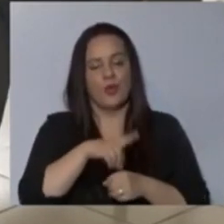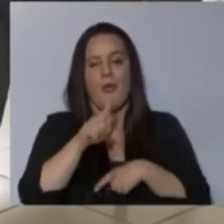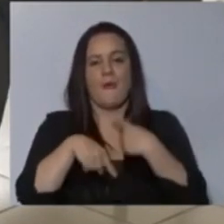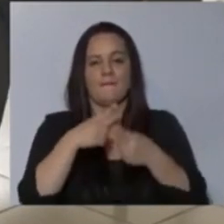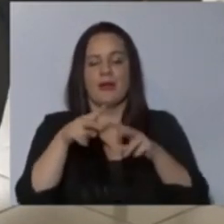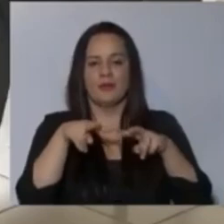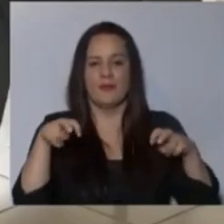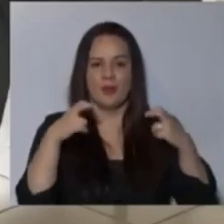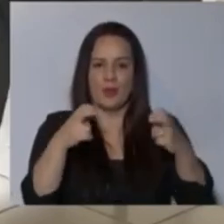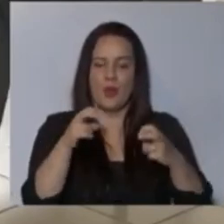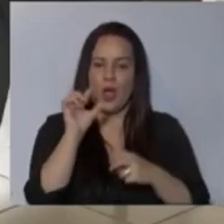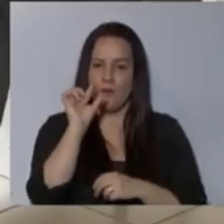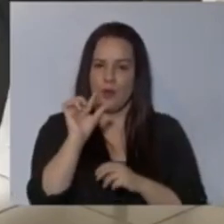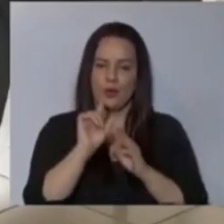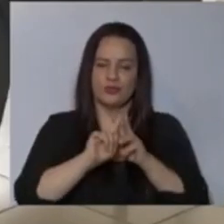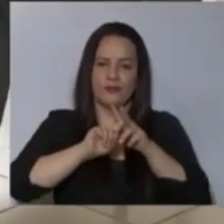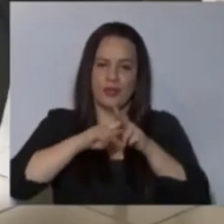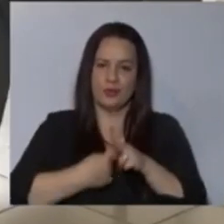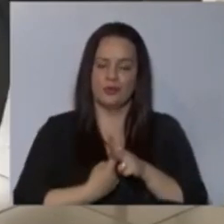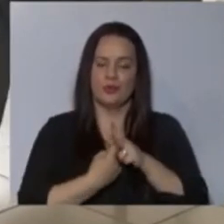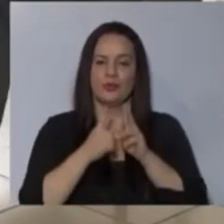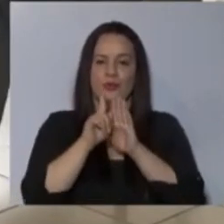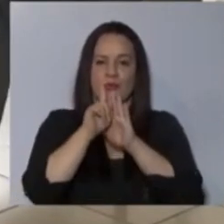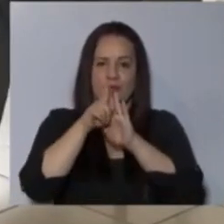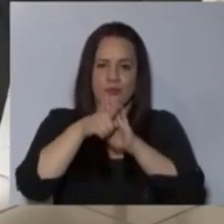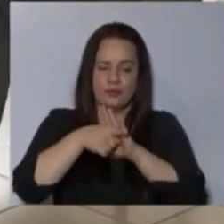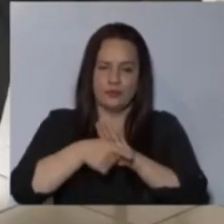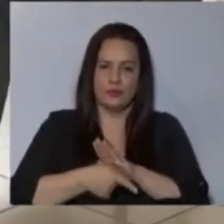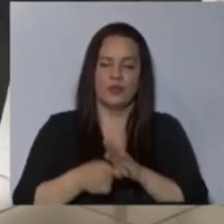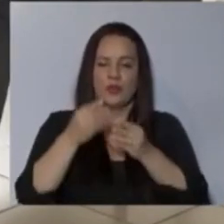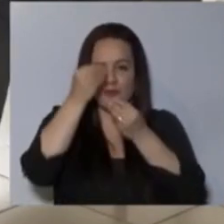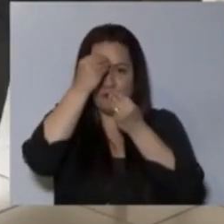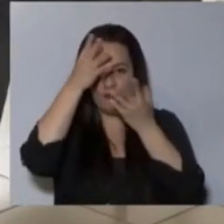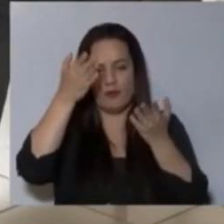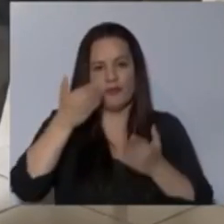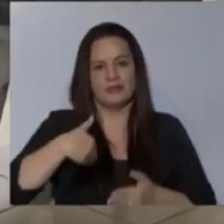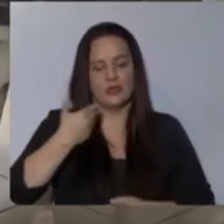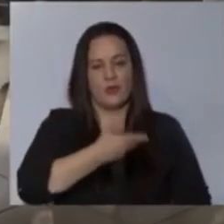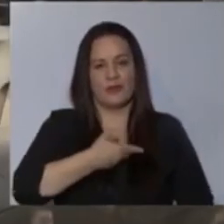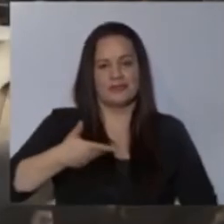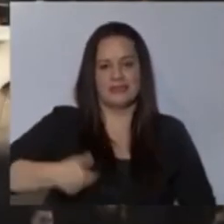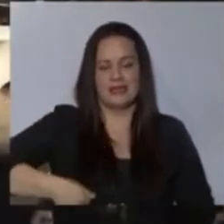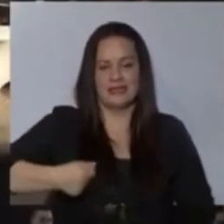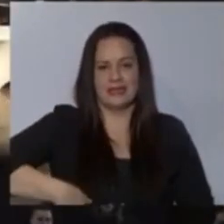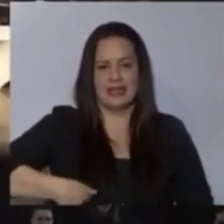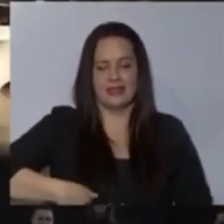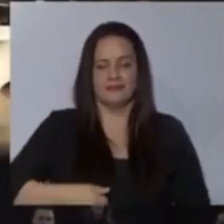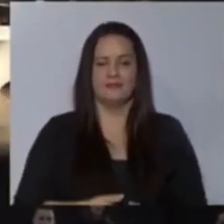legislativo, que en efecto en pocos minutos estaríamos iniciando con el informe del señor presidente de la República.